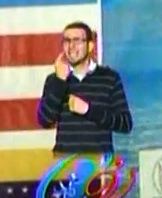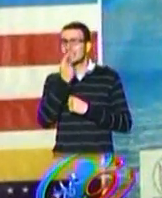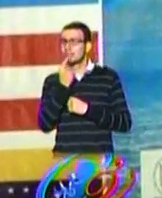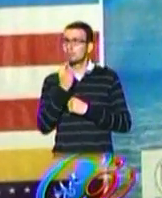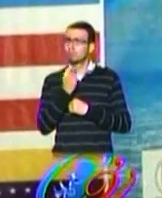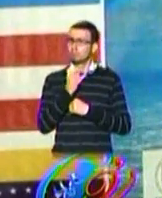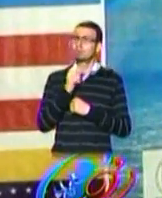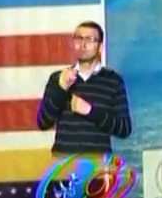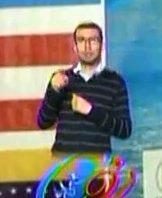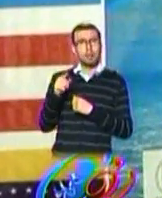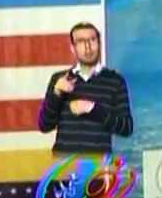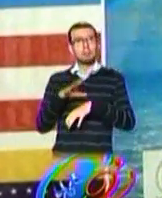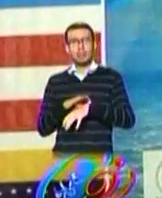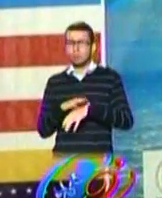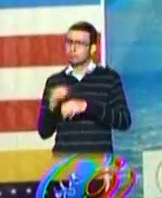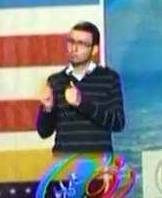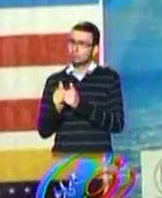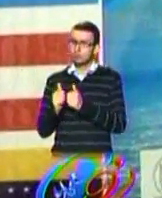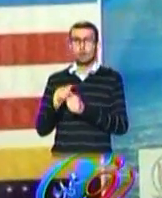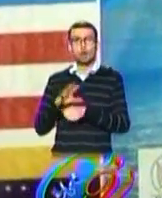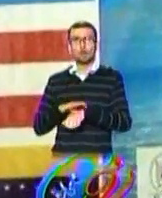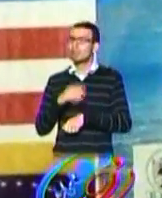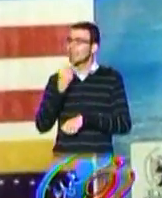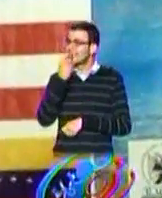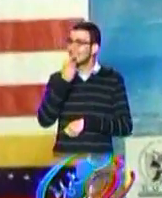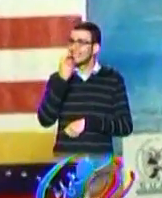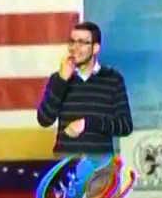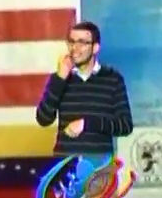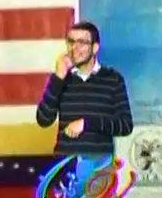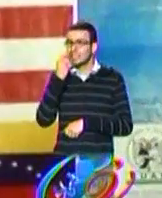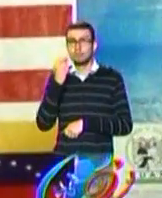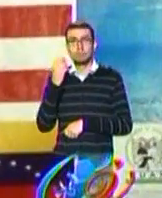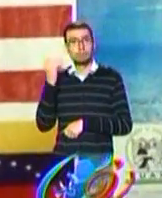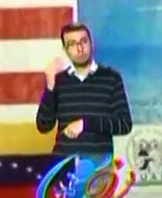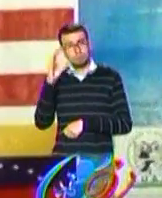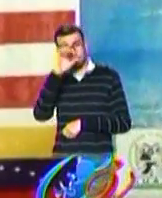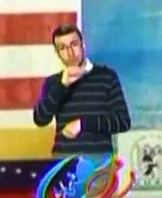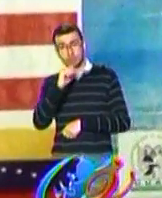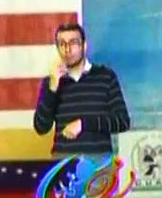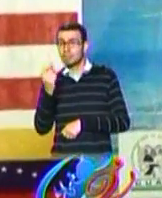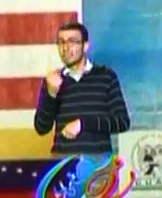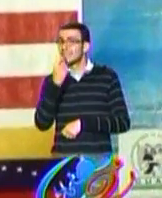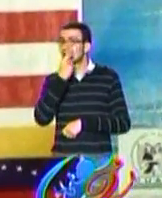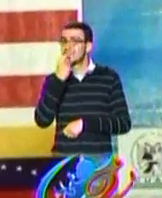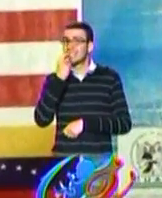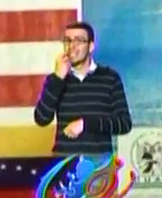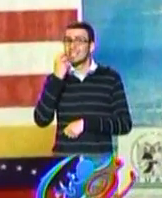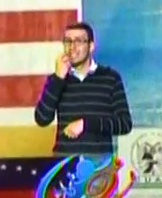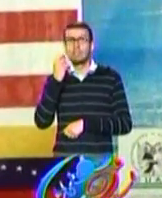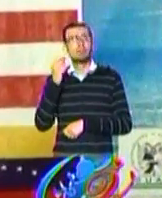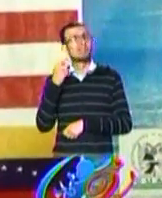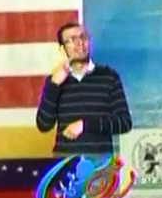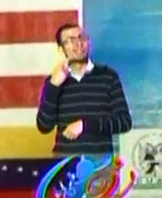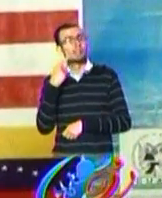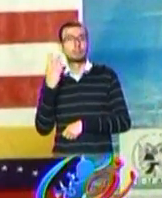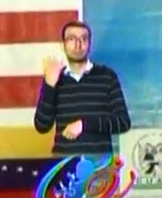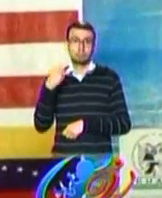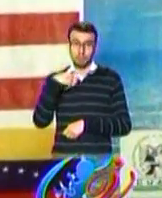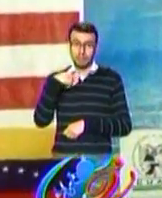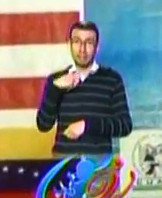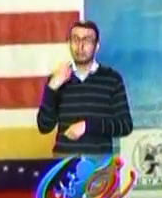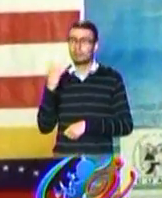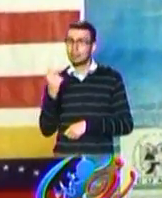todos los médicos que trabajaban con nosotros y le encontramos lo que van a ver en la boca, metal. Cuando la onda,